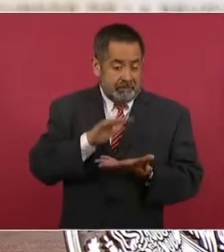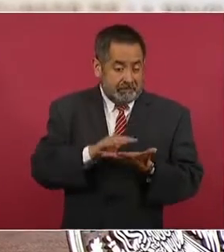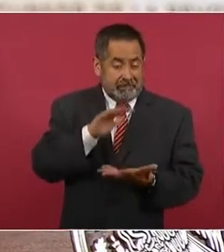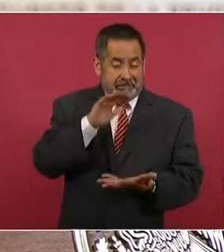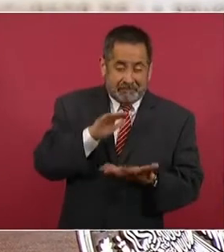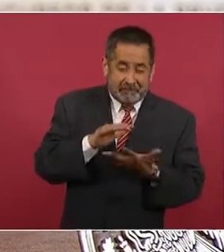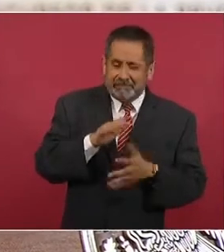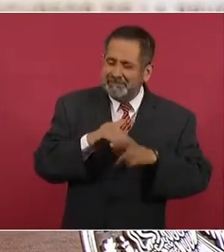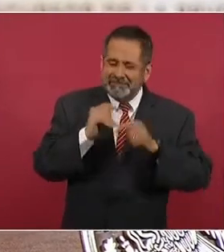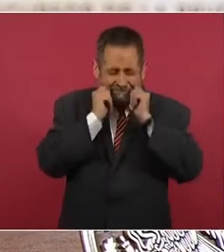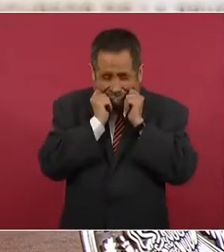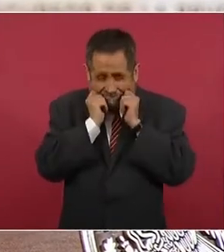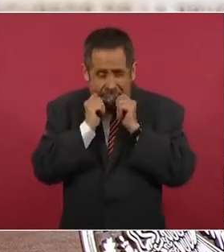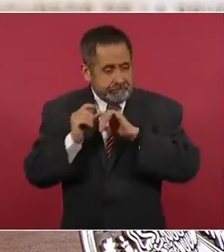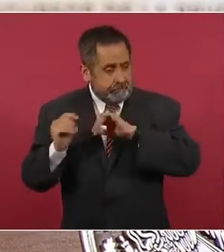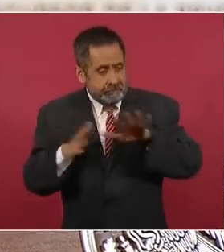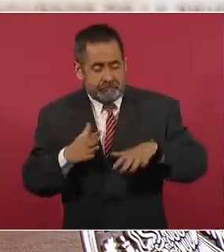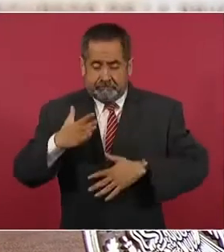está obligado